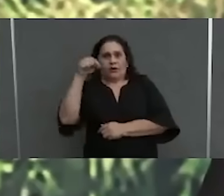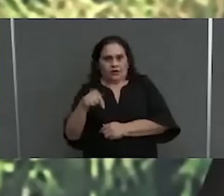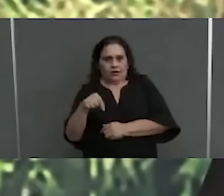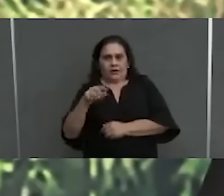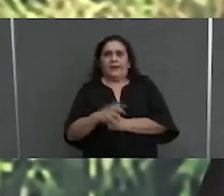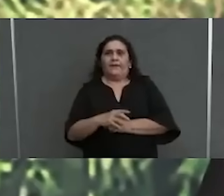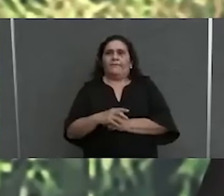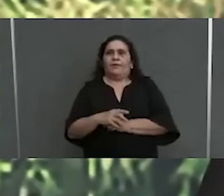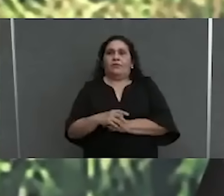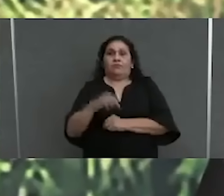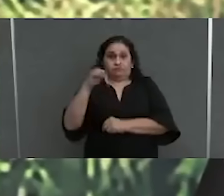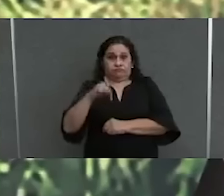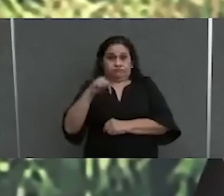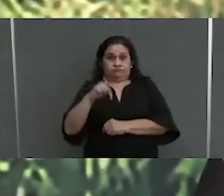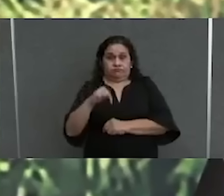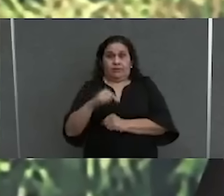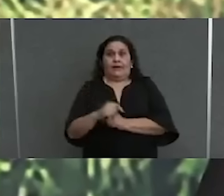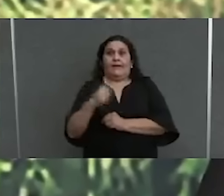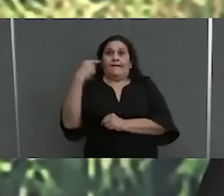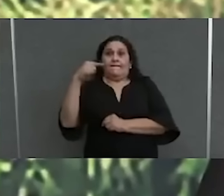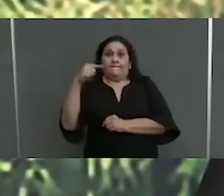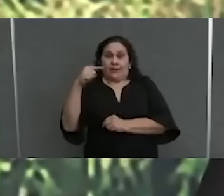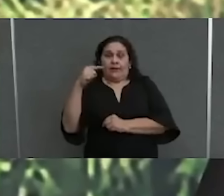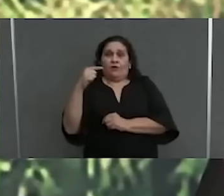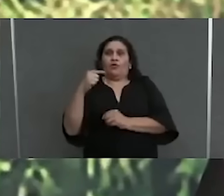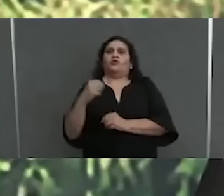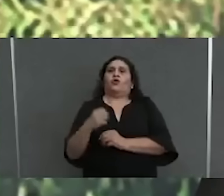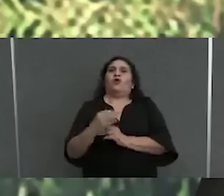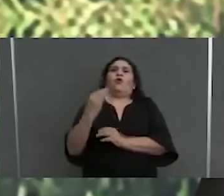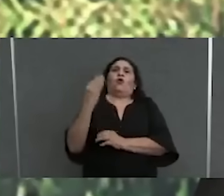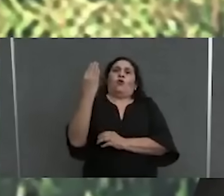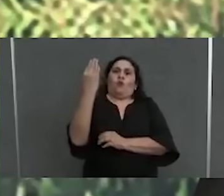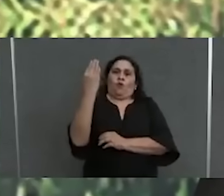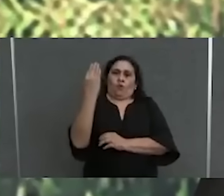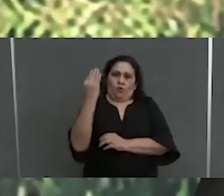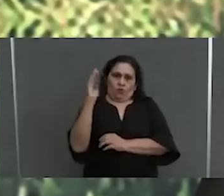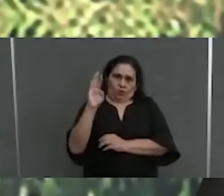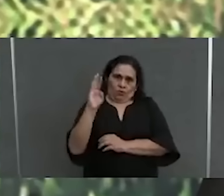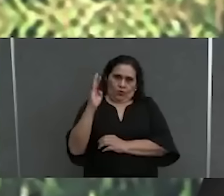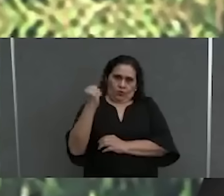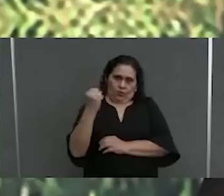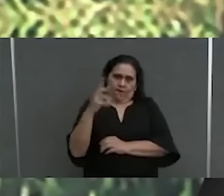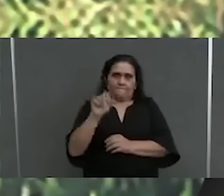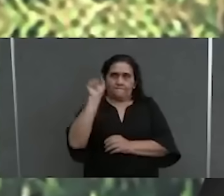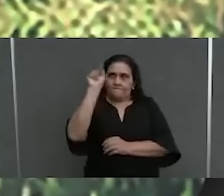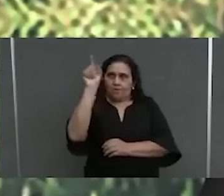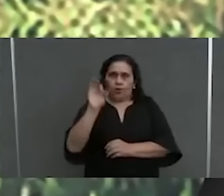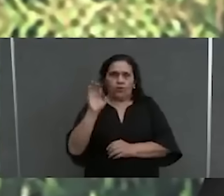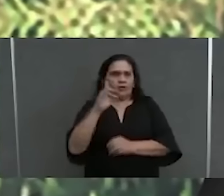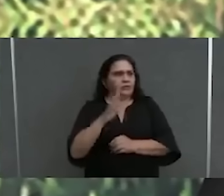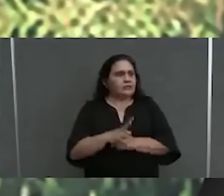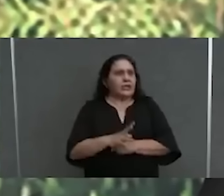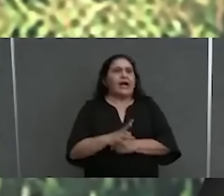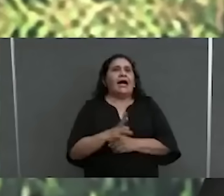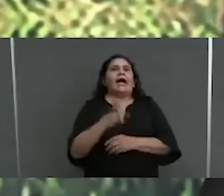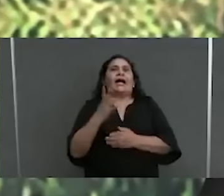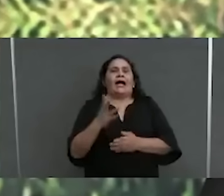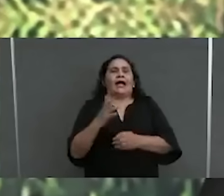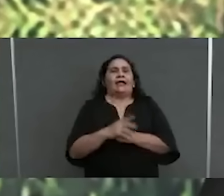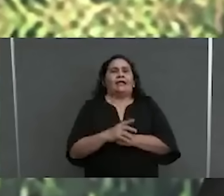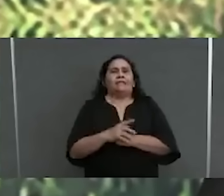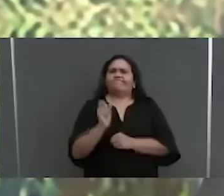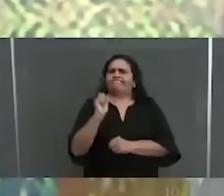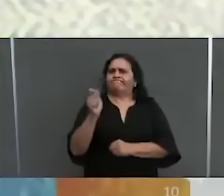menos 9.4%. Lo que quiere decir que esta política de salir a promover Yucatán, de salir a promover las